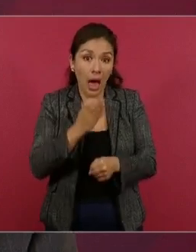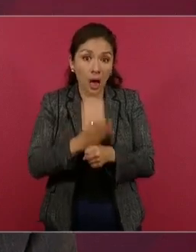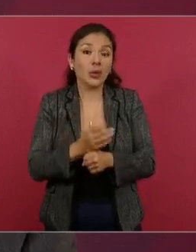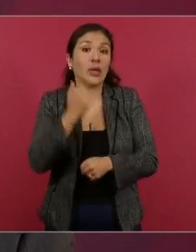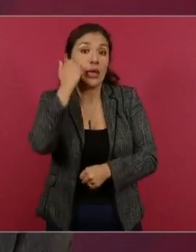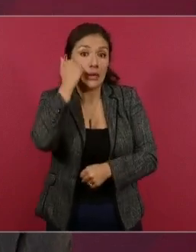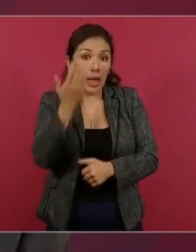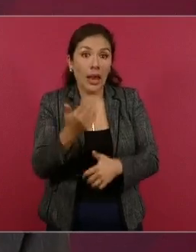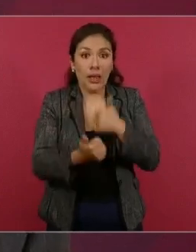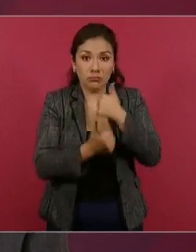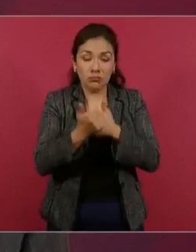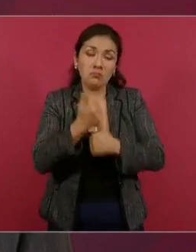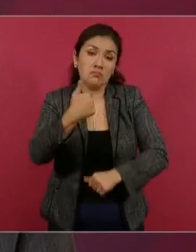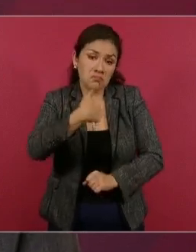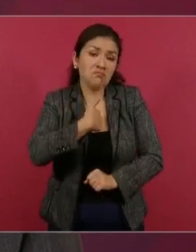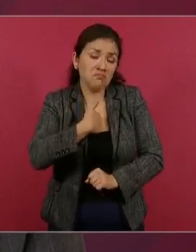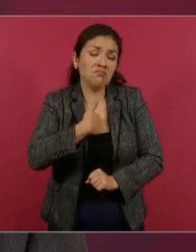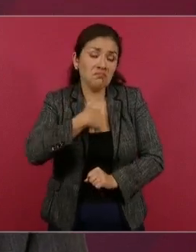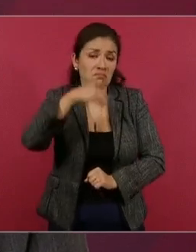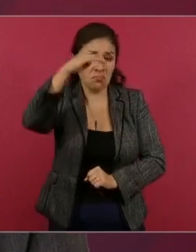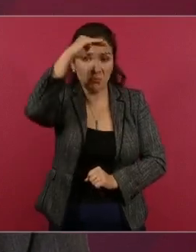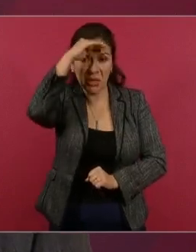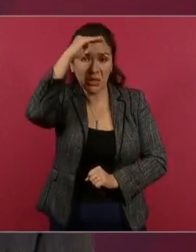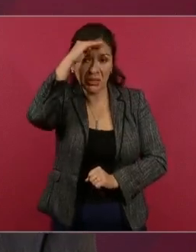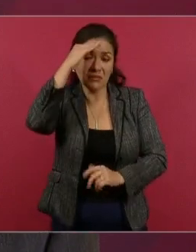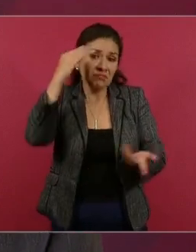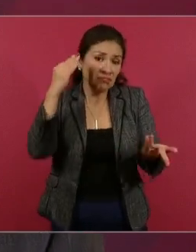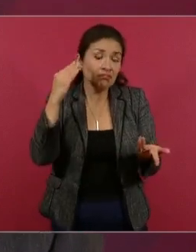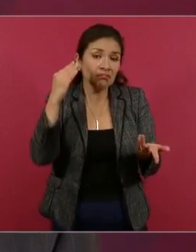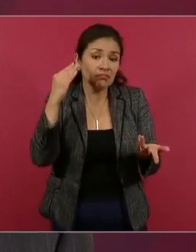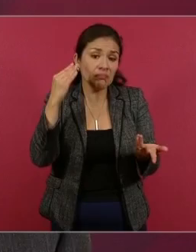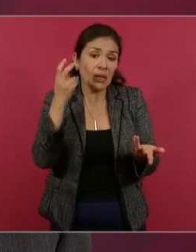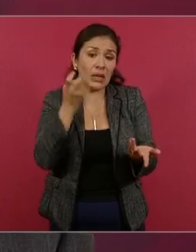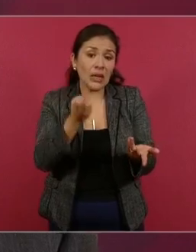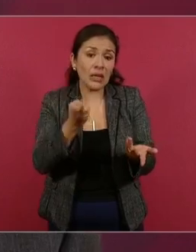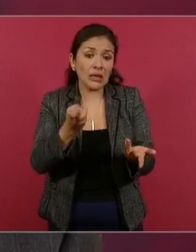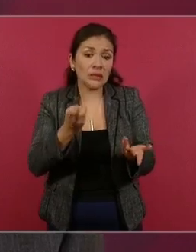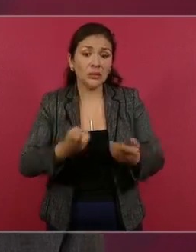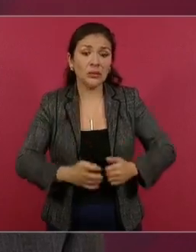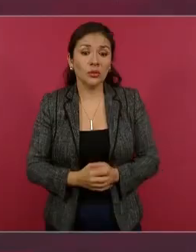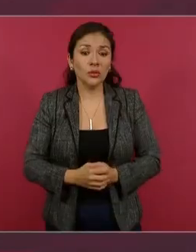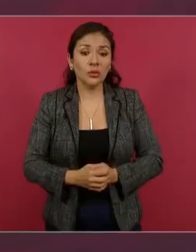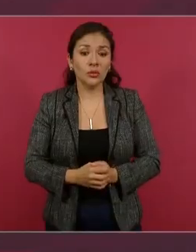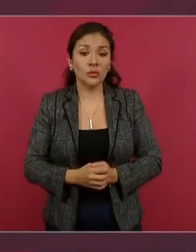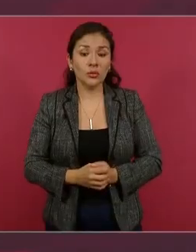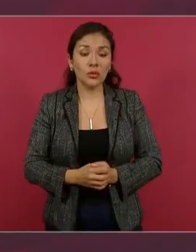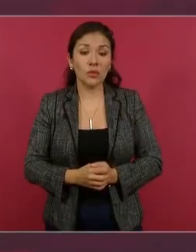buscando, eso es lo que yo pienso que están